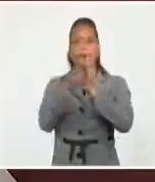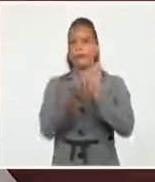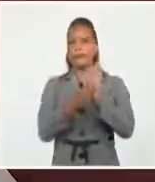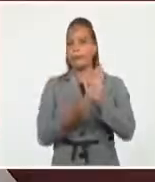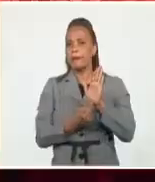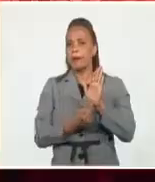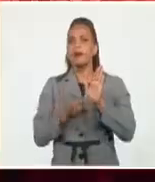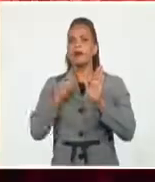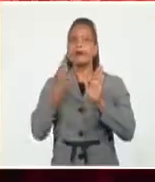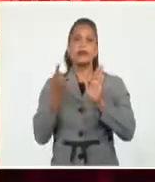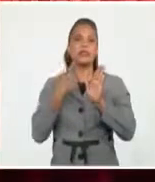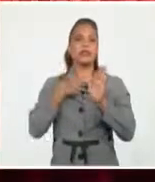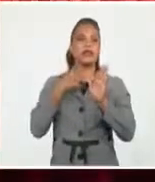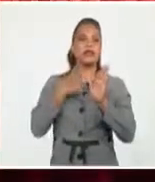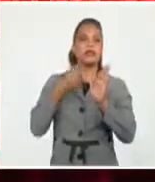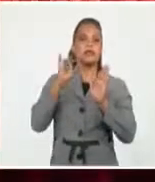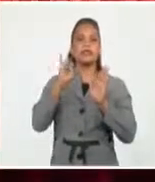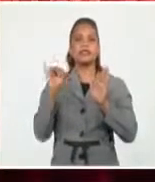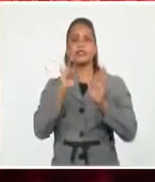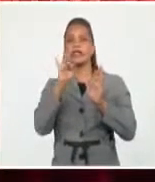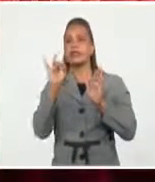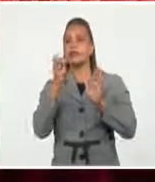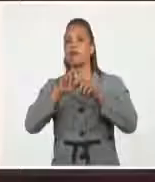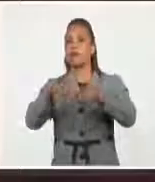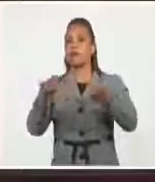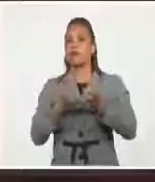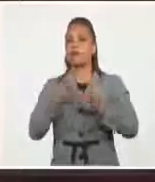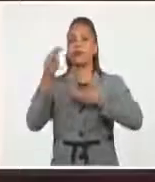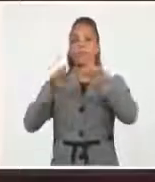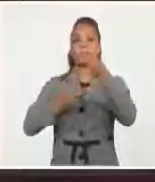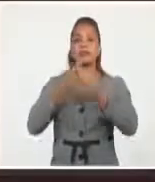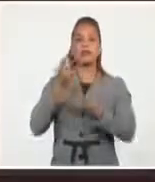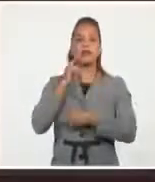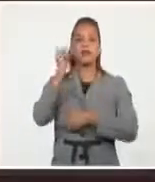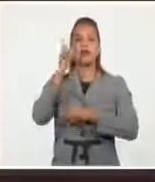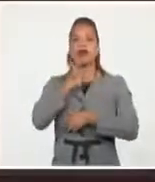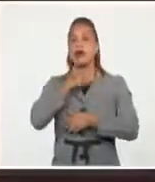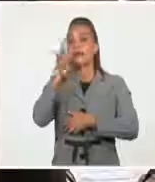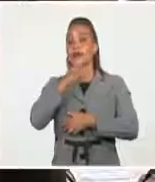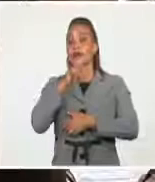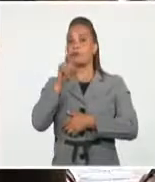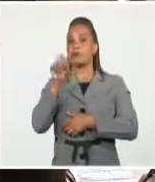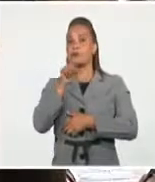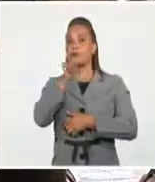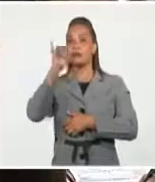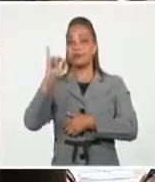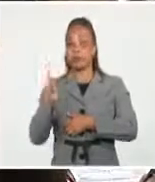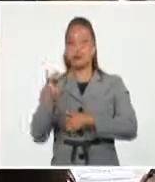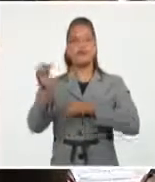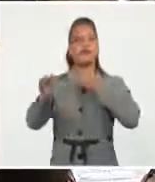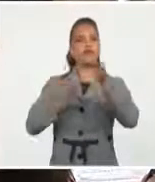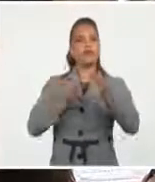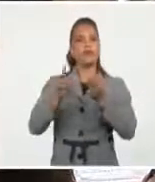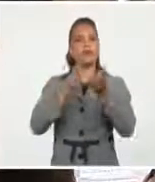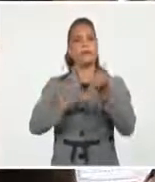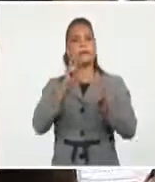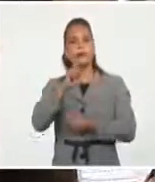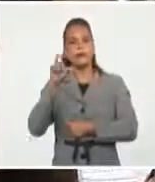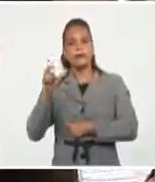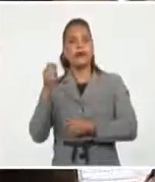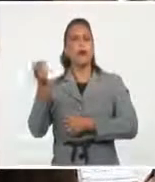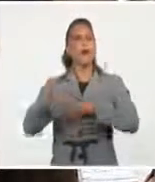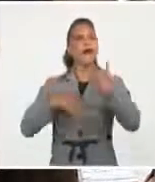social alcanzados desde el séptimo congreso que se celebró en abril del 2016, el funcionamiento del partido, la